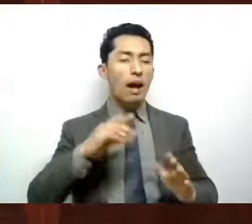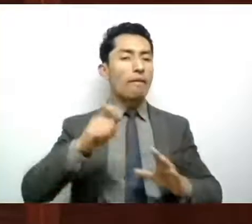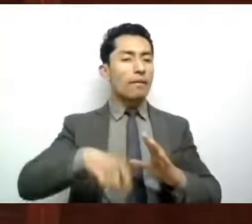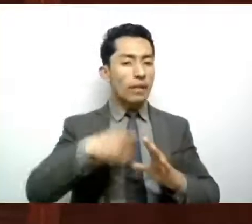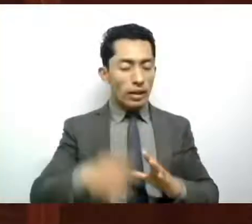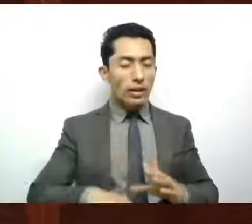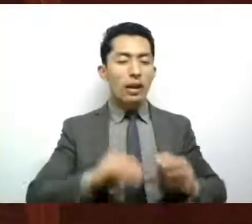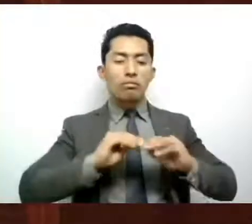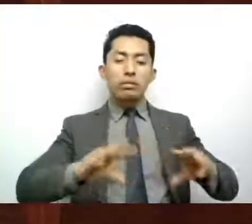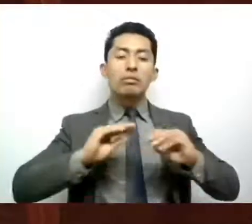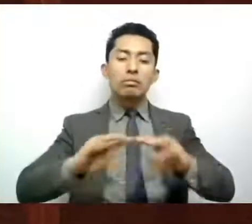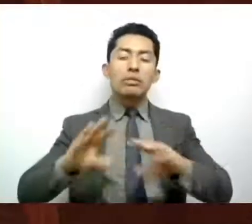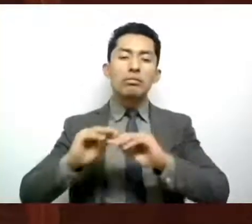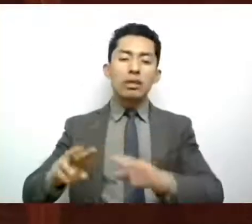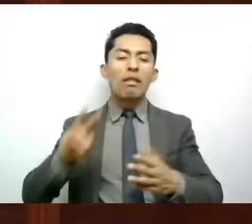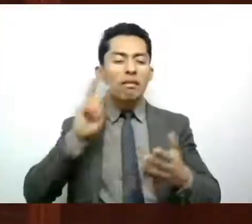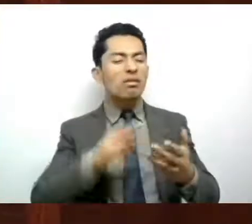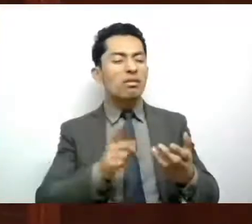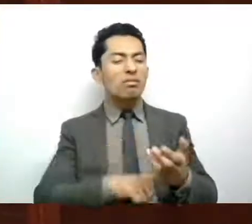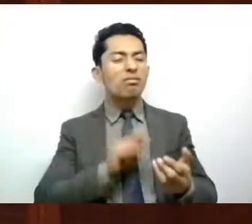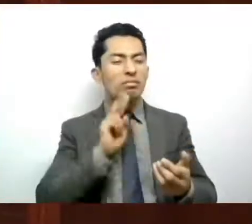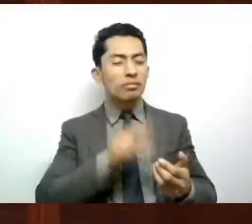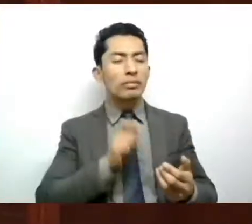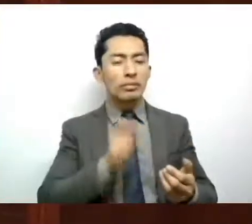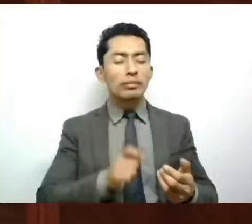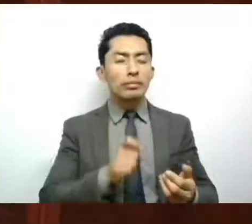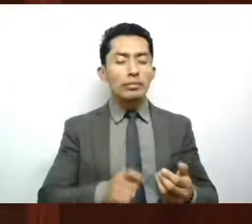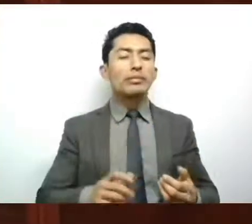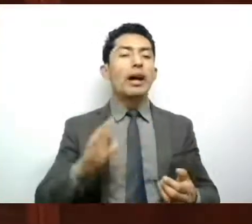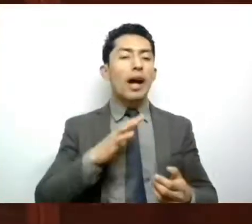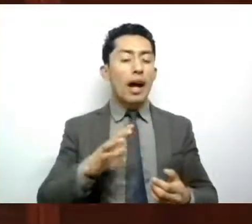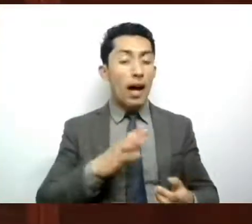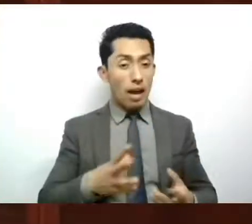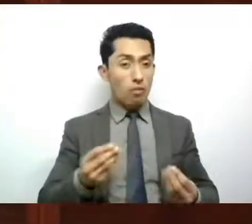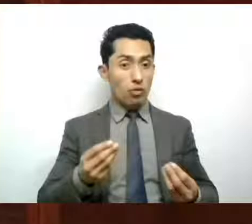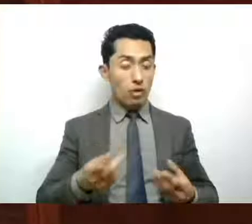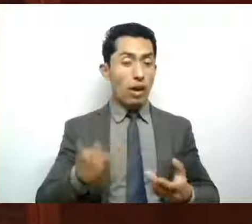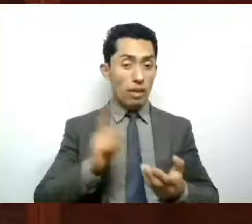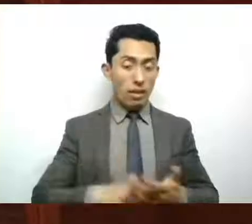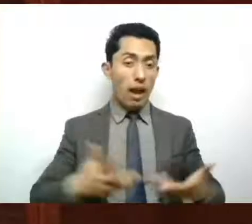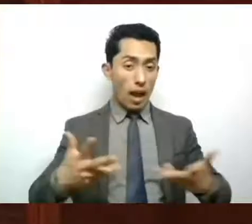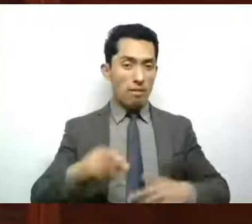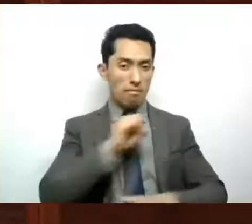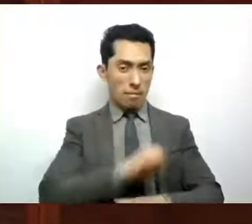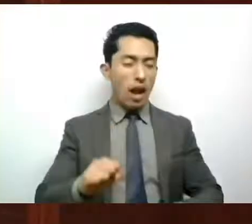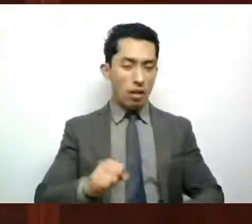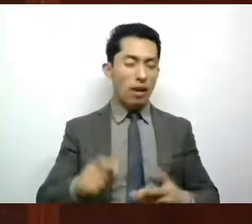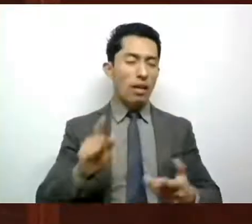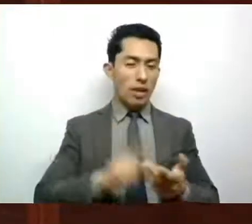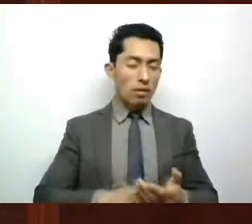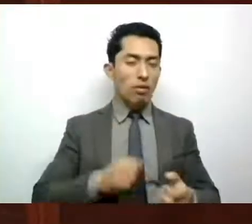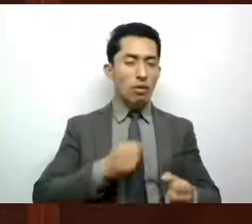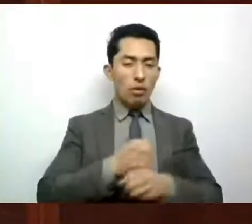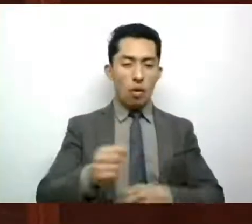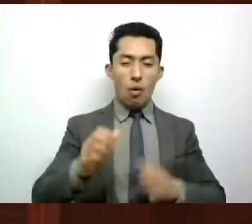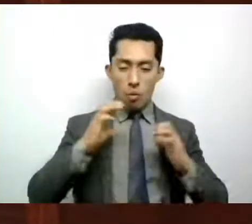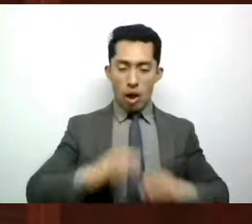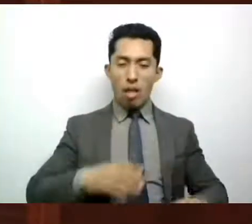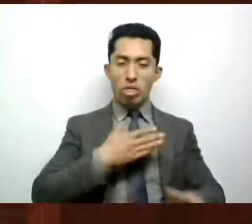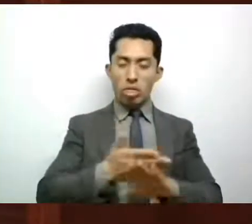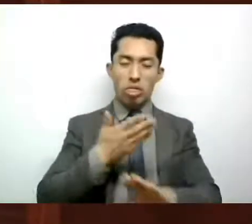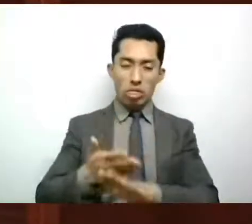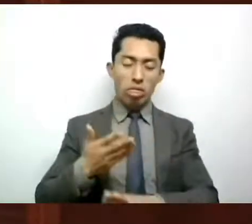virales videos en los que se muestran los índices altos de delincuencia, violencia